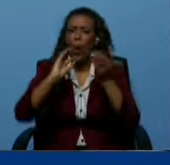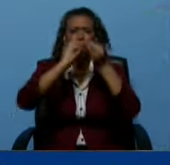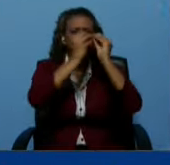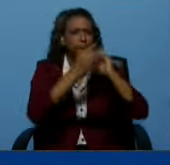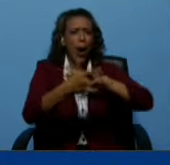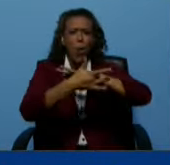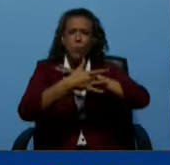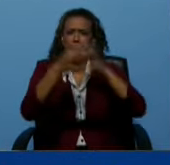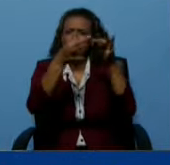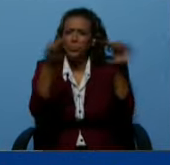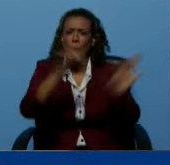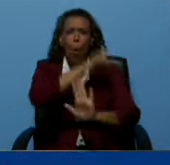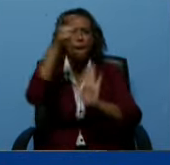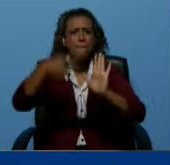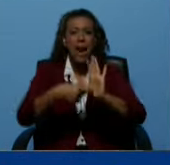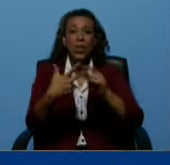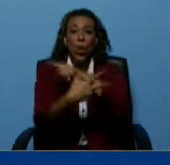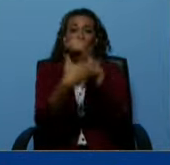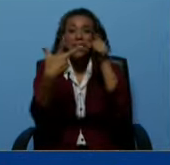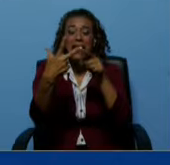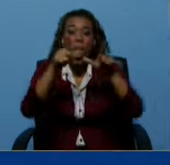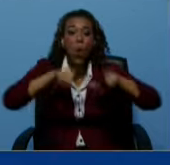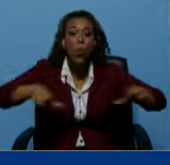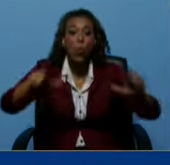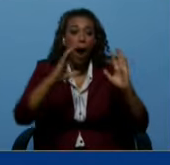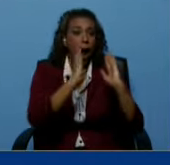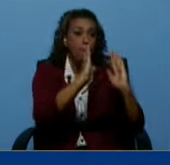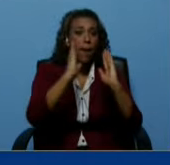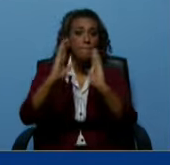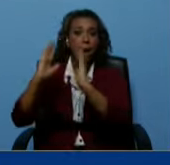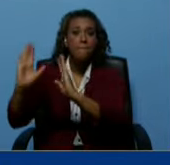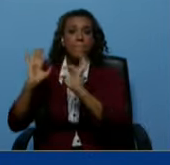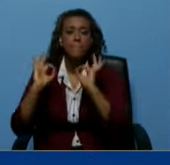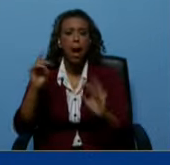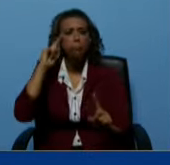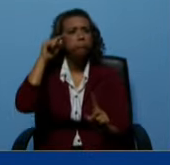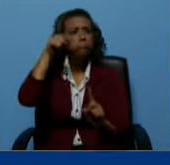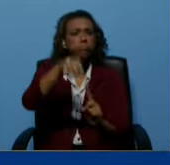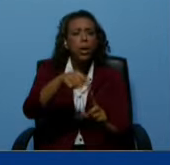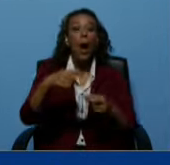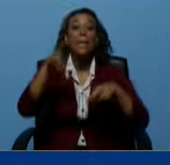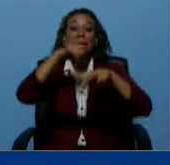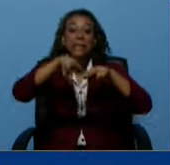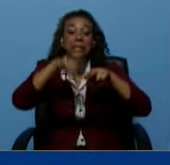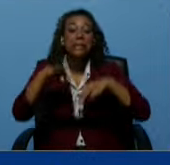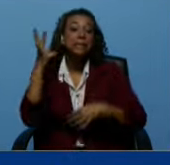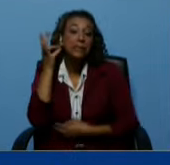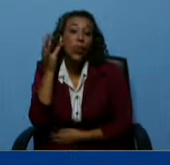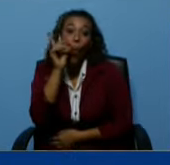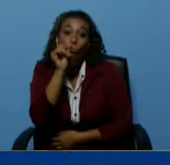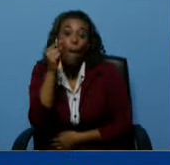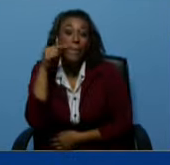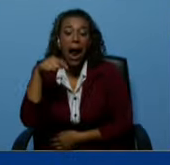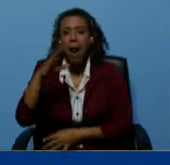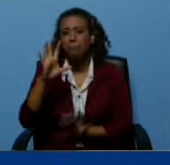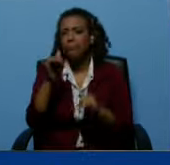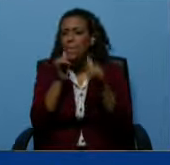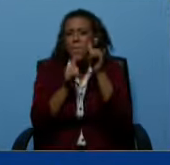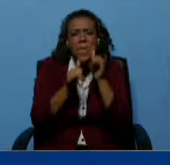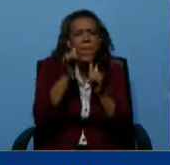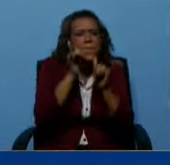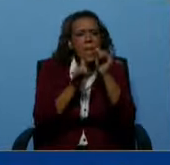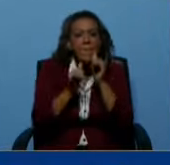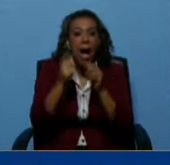equipadas. Tenemos 3 consultorios para los niños y las niñas. Aquí estamos en